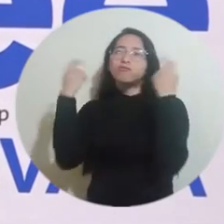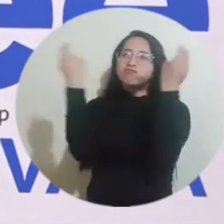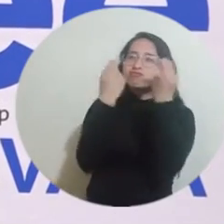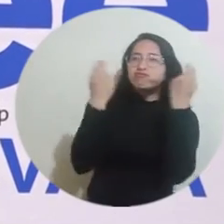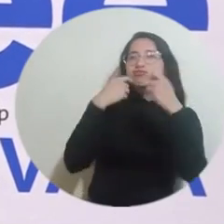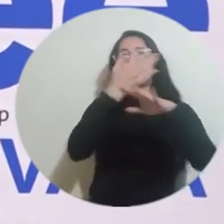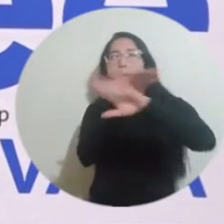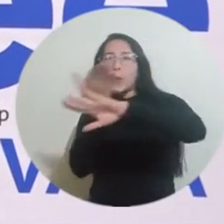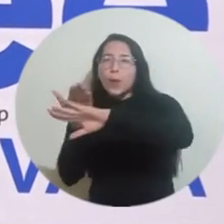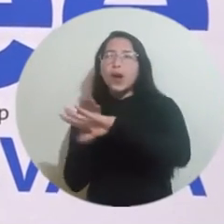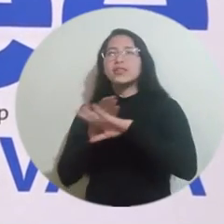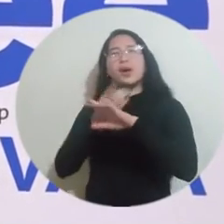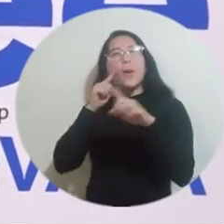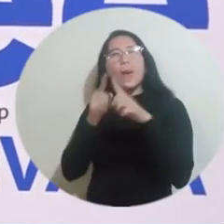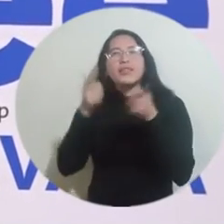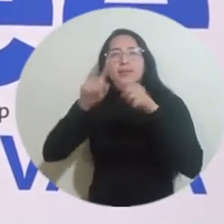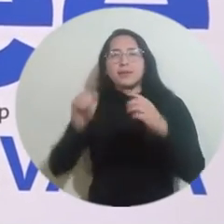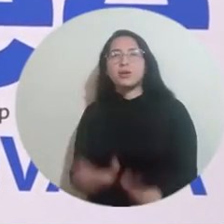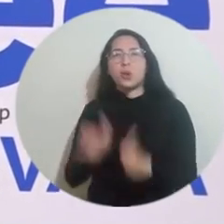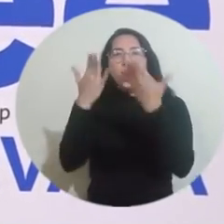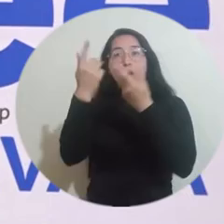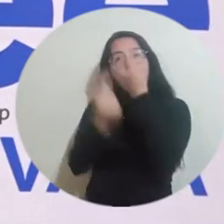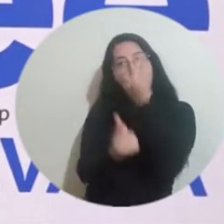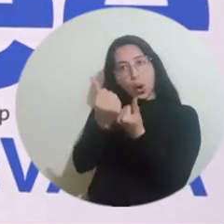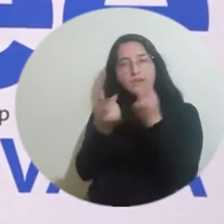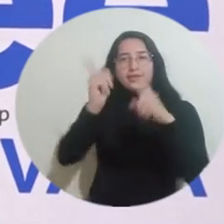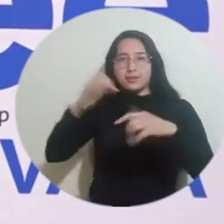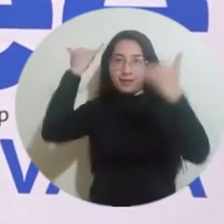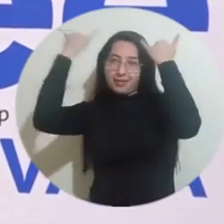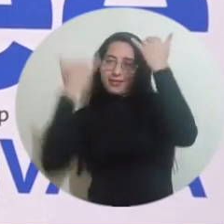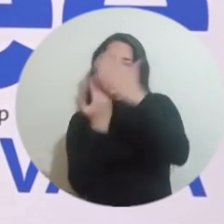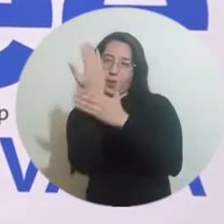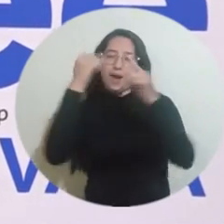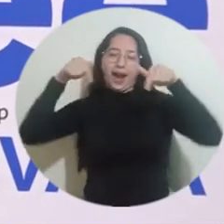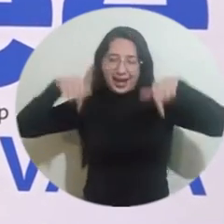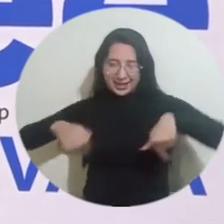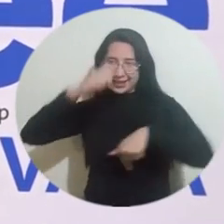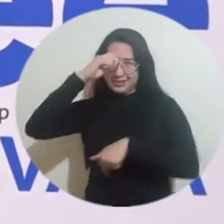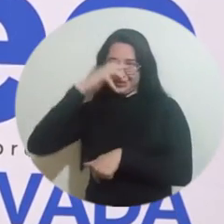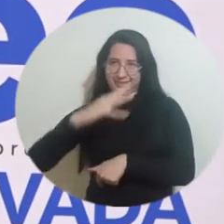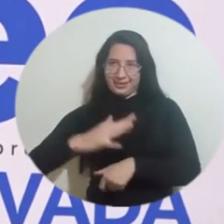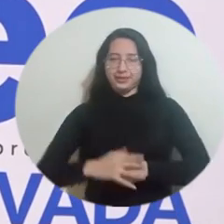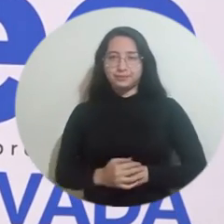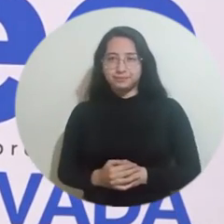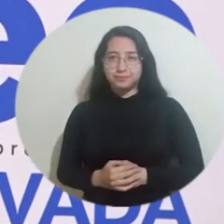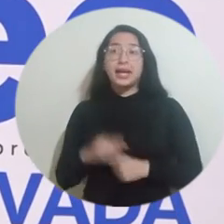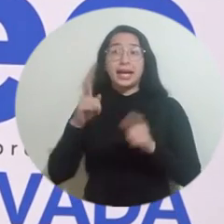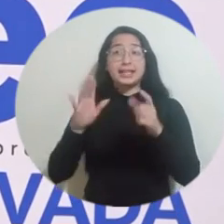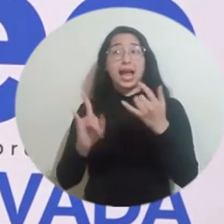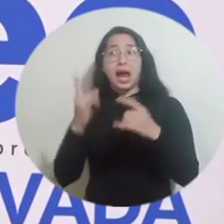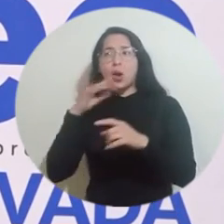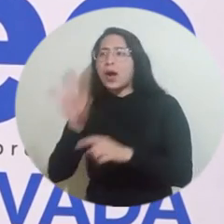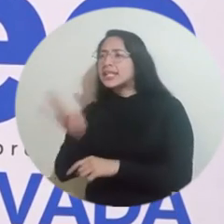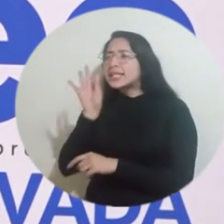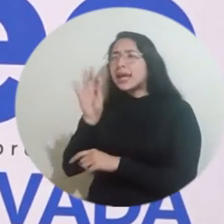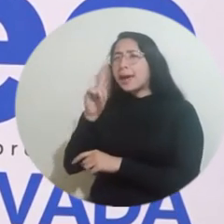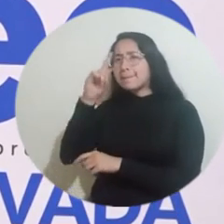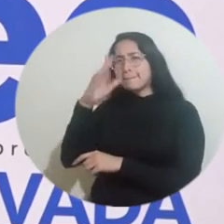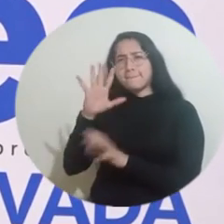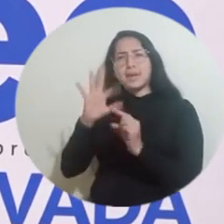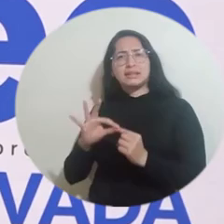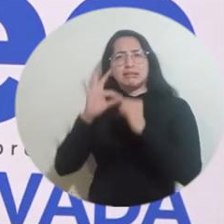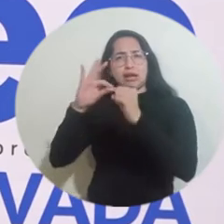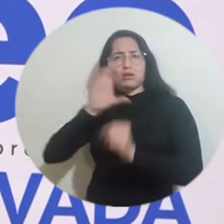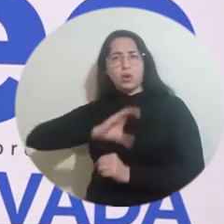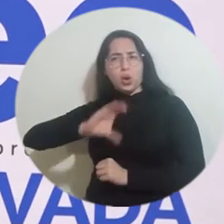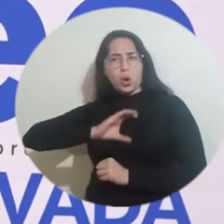iniciativas que favorezcan también la economía, la innovación aquí en Santa Marta. Esta reunión tiene una característica muy particular y